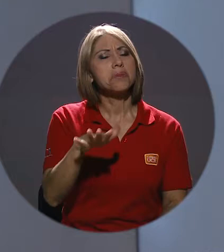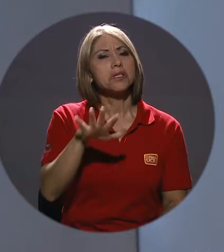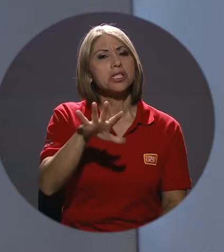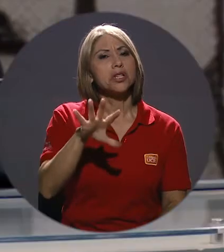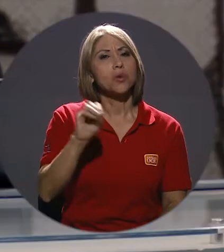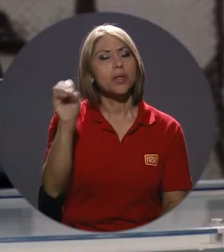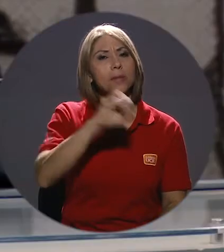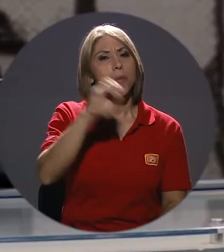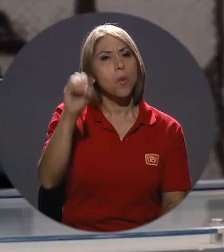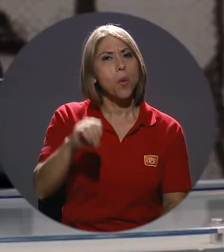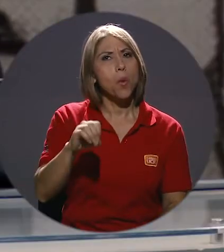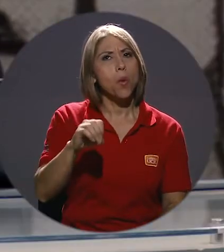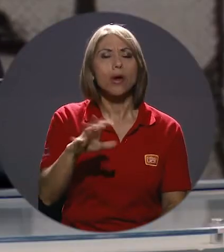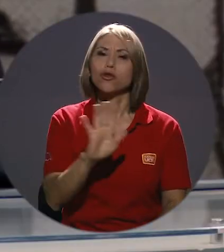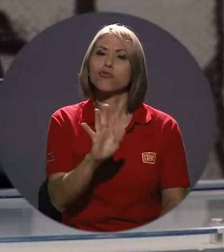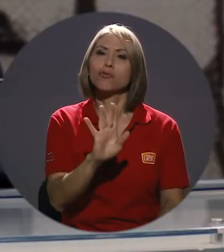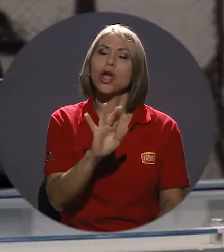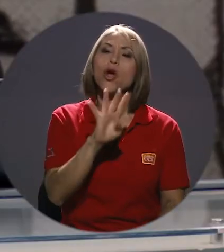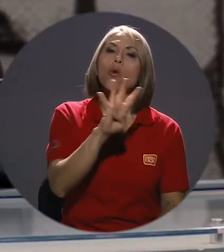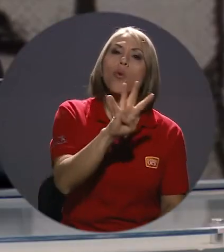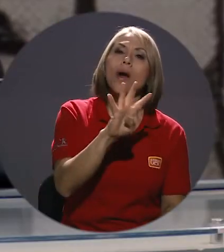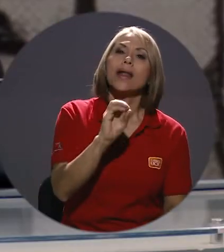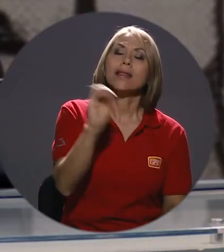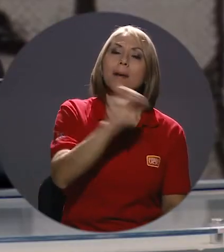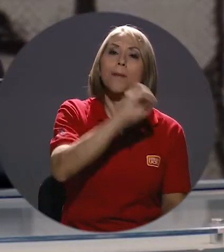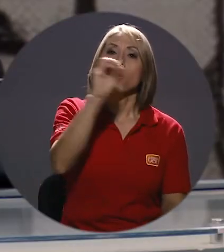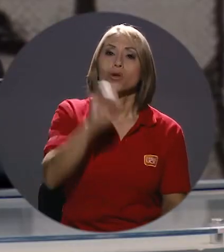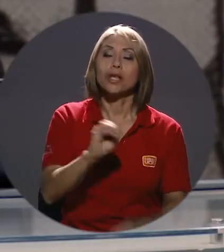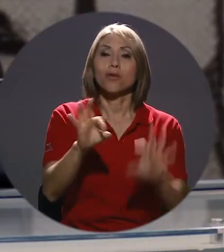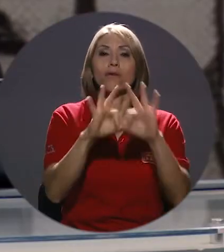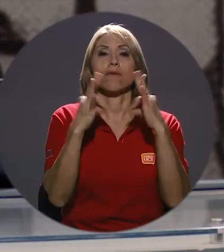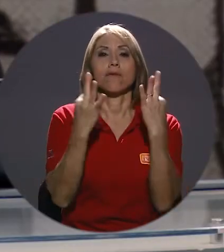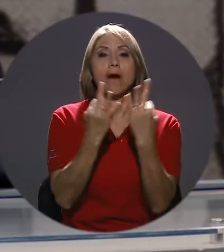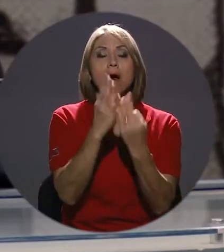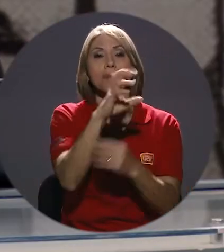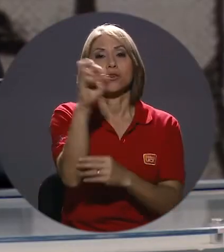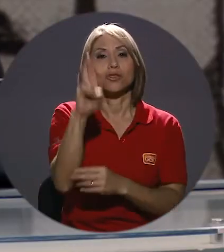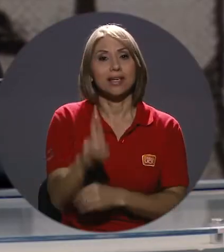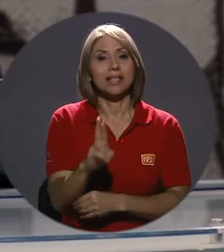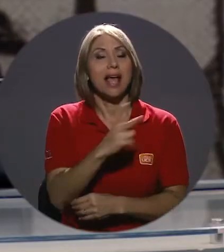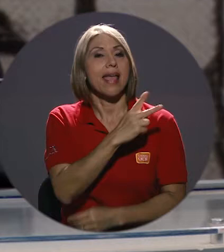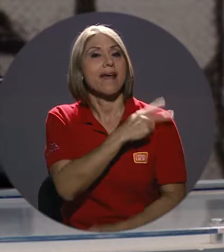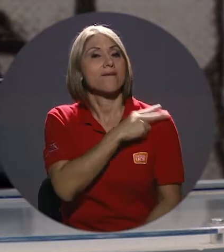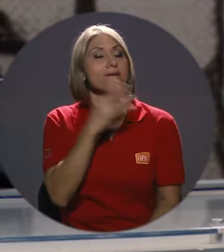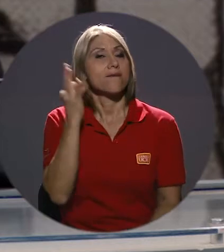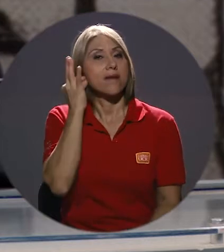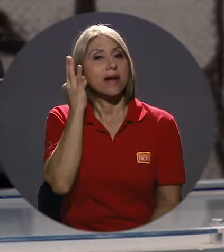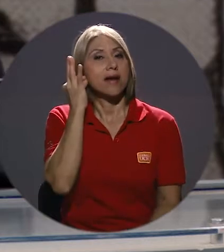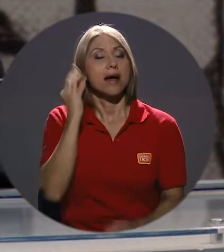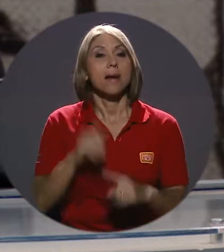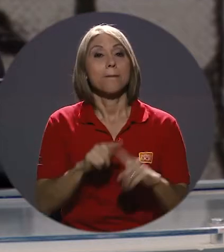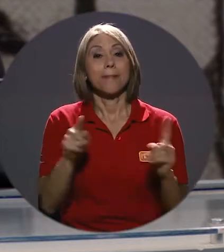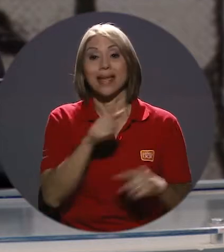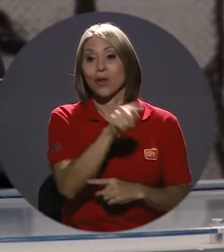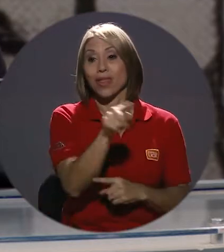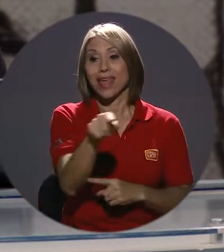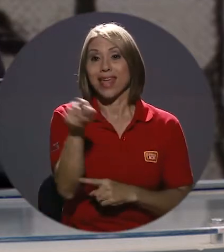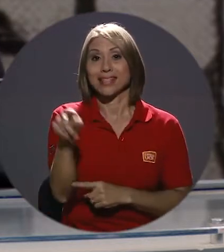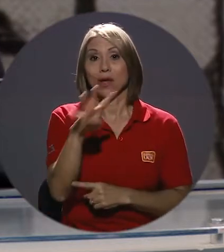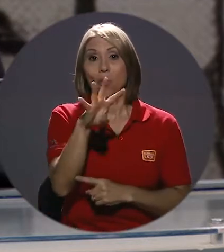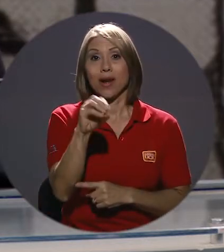50%, un 40% de los hogares costarricenses tienen jefatura femenina, pero de ellos casi